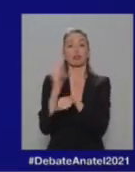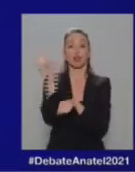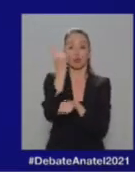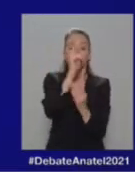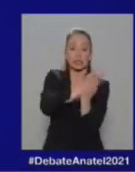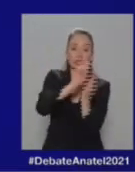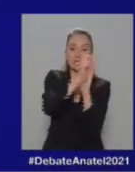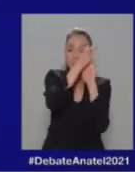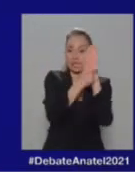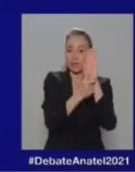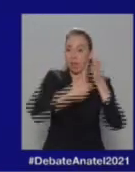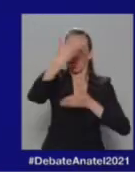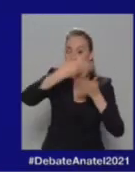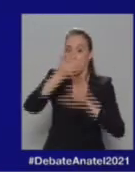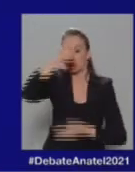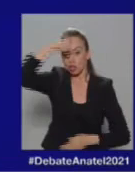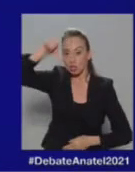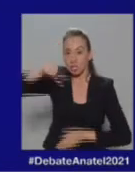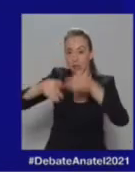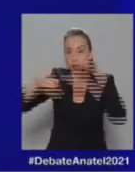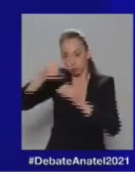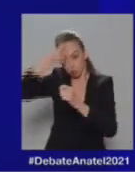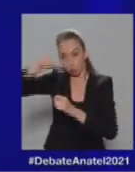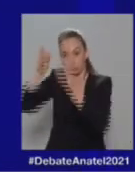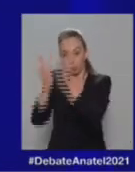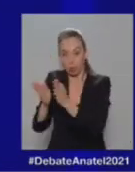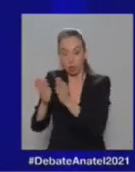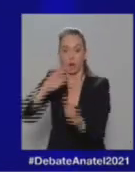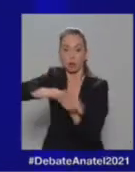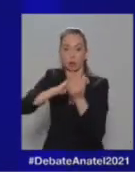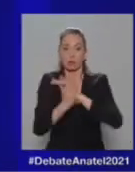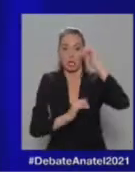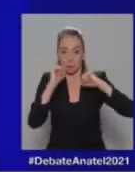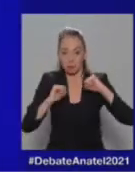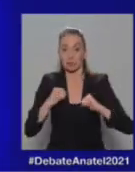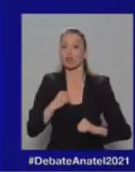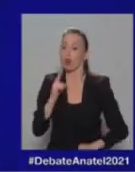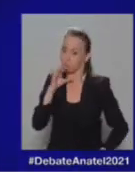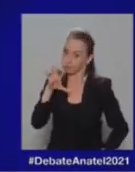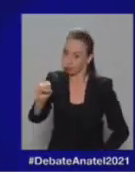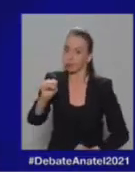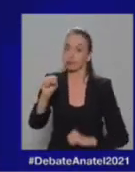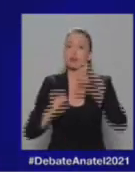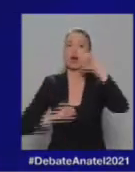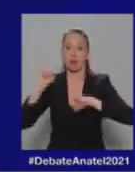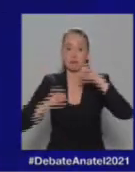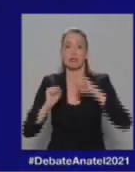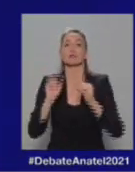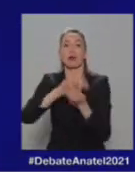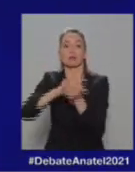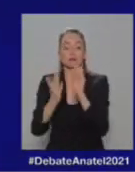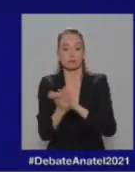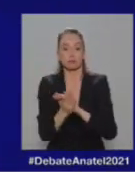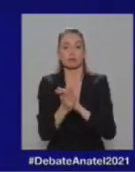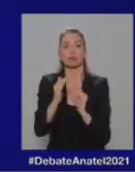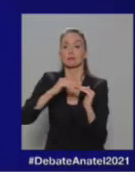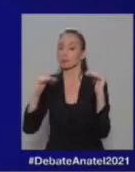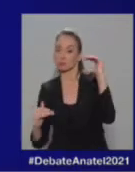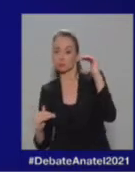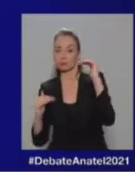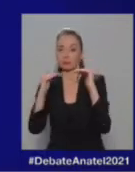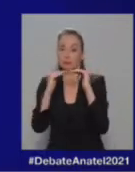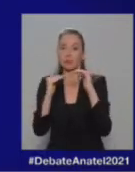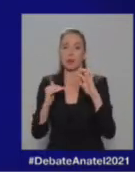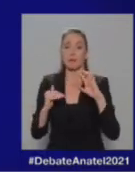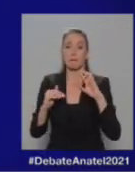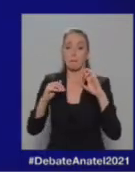miles de niños más la tengan independiente de cómo se compongan sus familias. Existe discriminación, existen brechas, existen inequidades. Esto